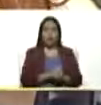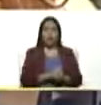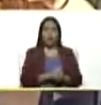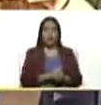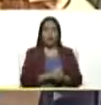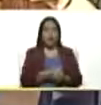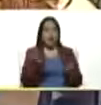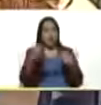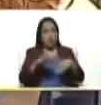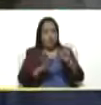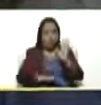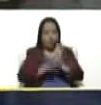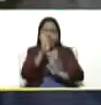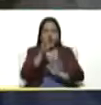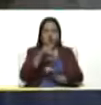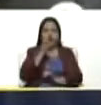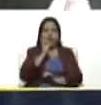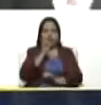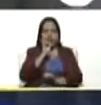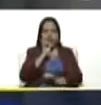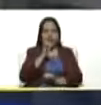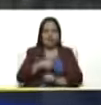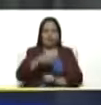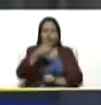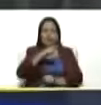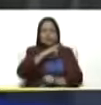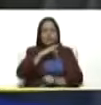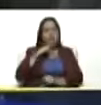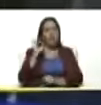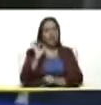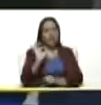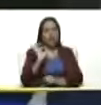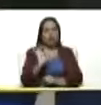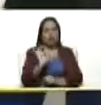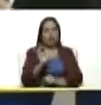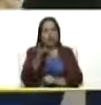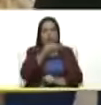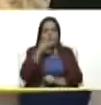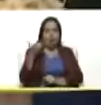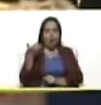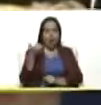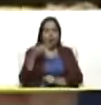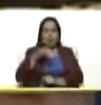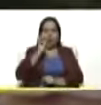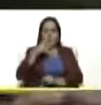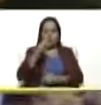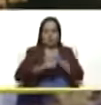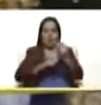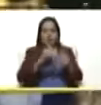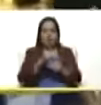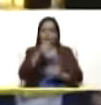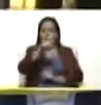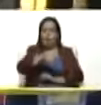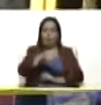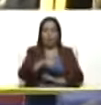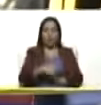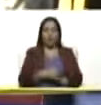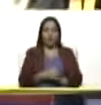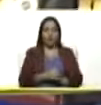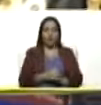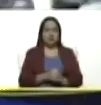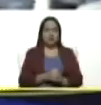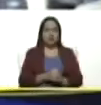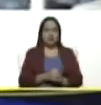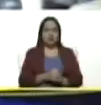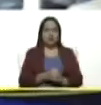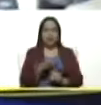más crece el café, más sabroso es. Mejor café se está produciendo hoy por hoy. ¿Cómo